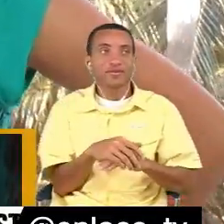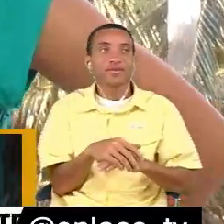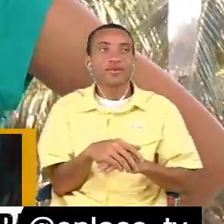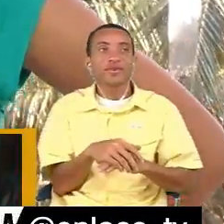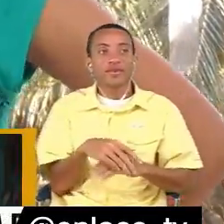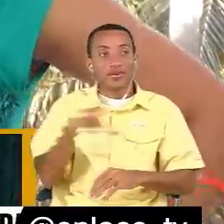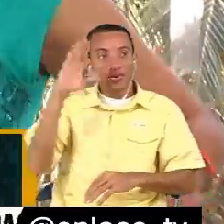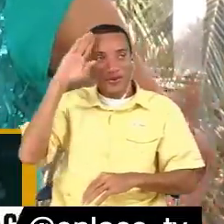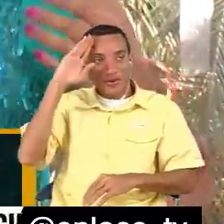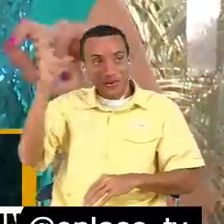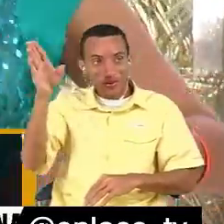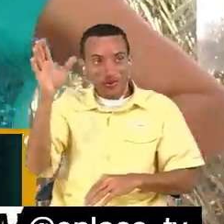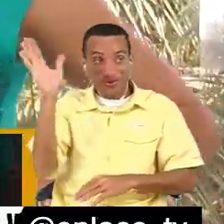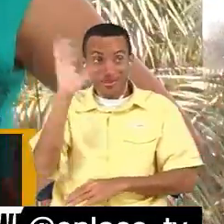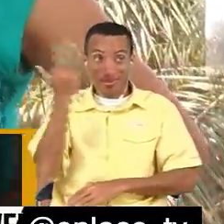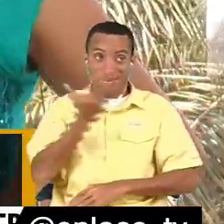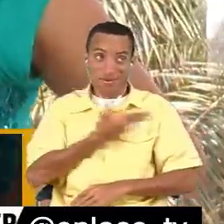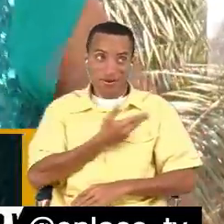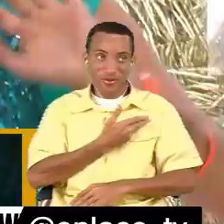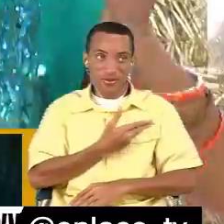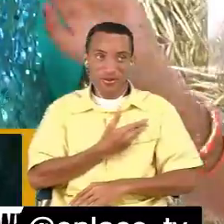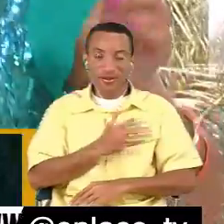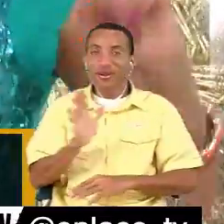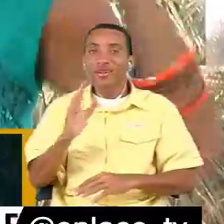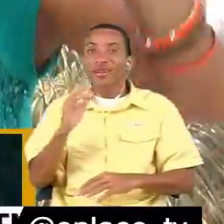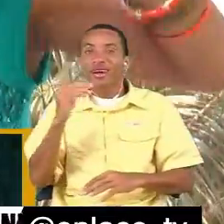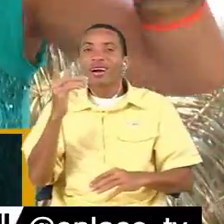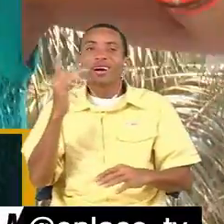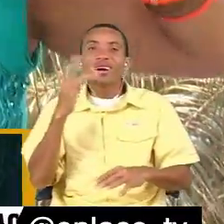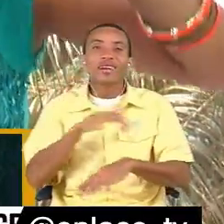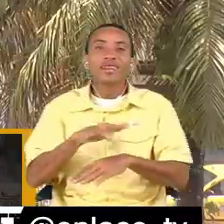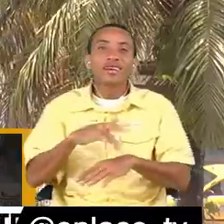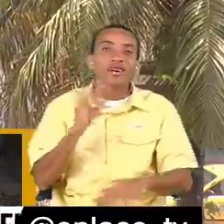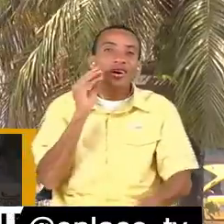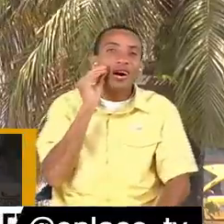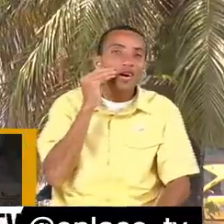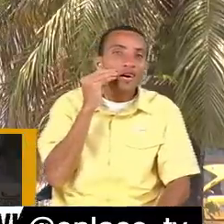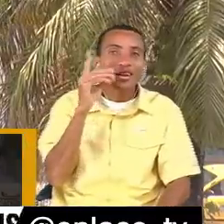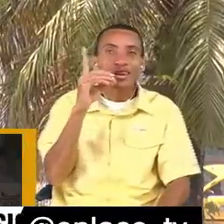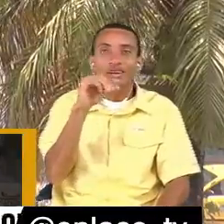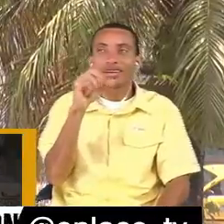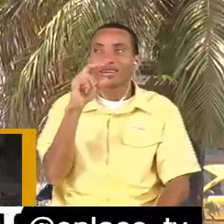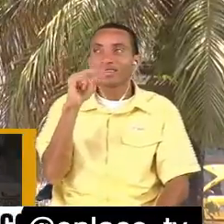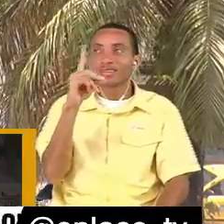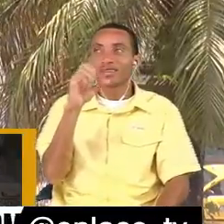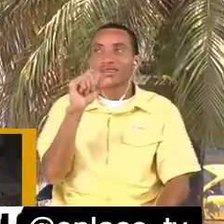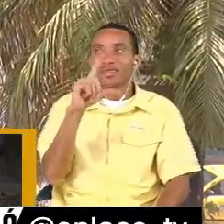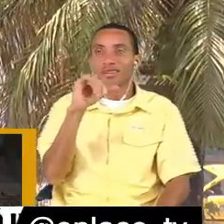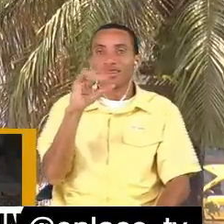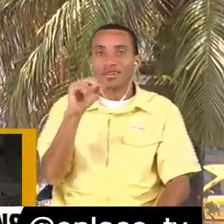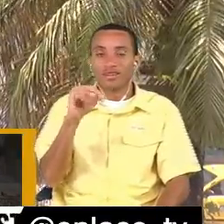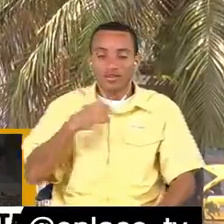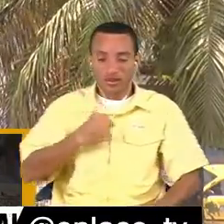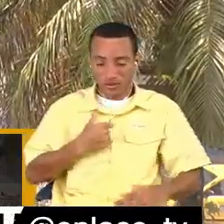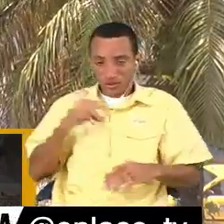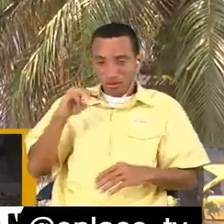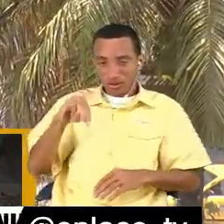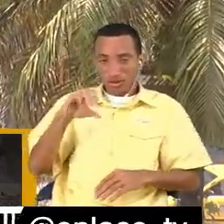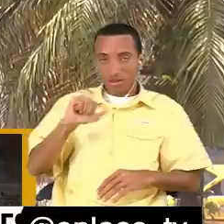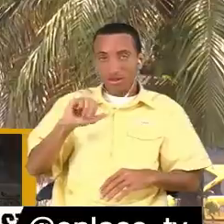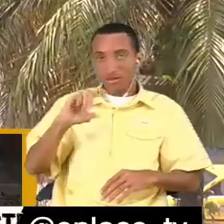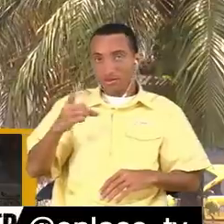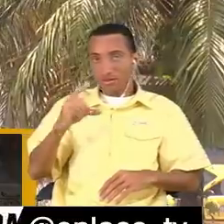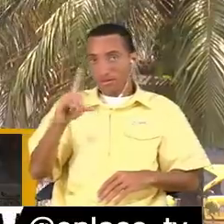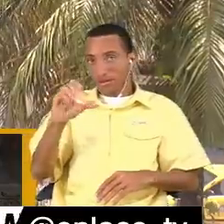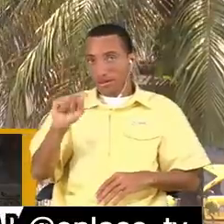Hola, mami. Hola. Mamá negro. Abuelo Sandalio. Qué pena. Bueno, yo soy Magda. Yo soy